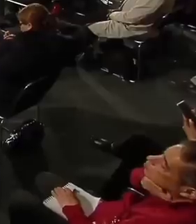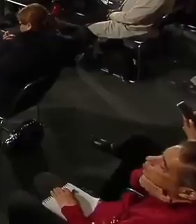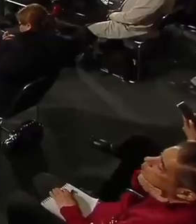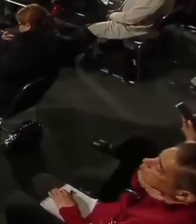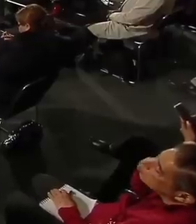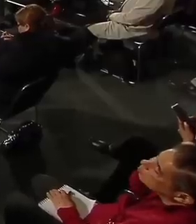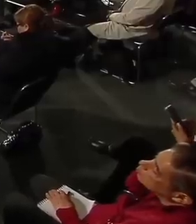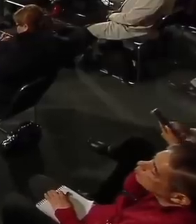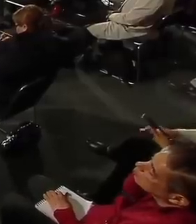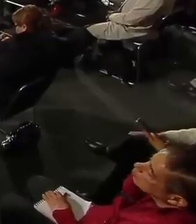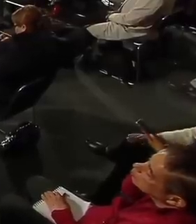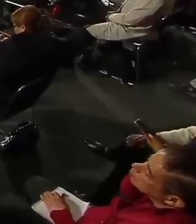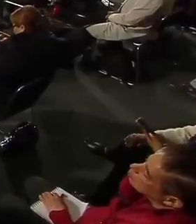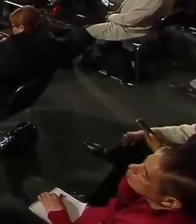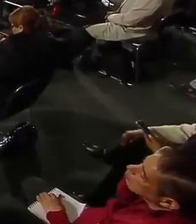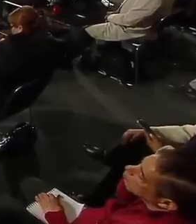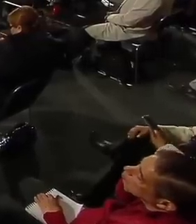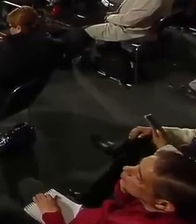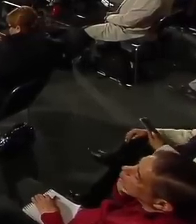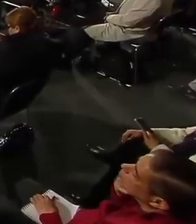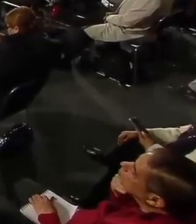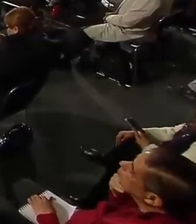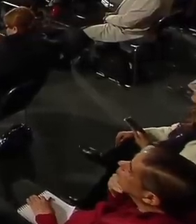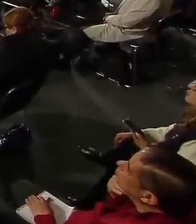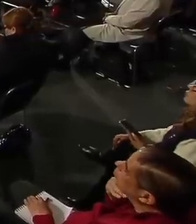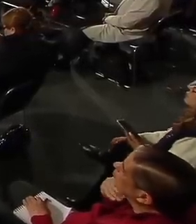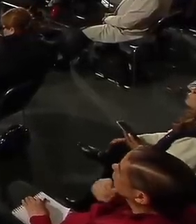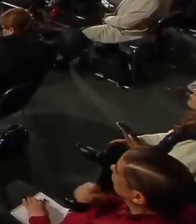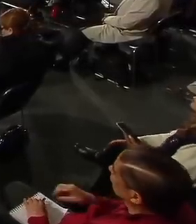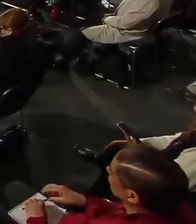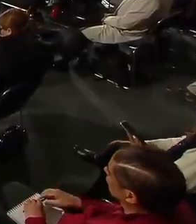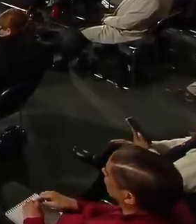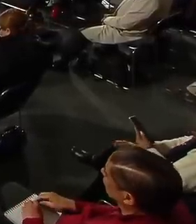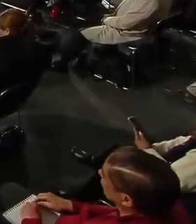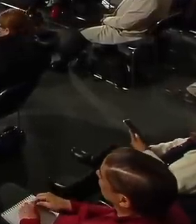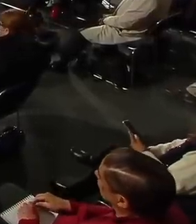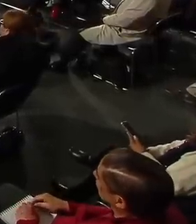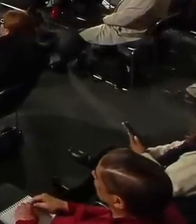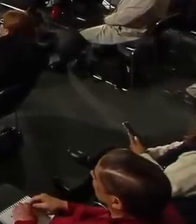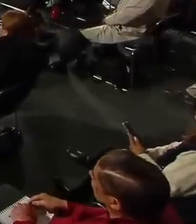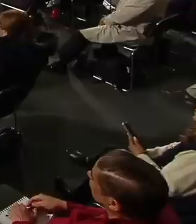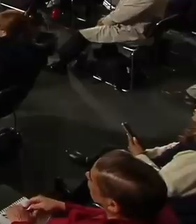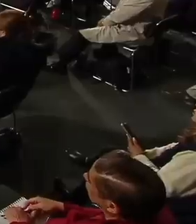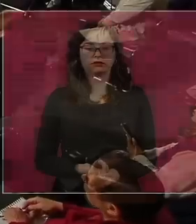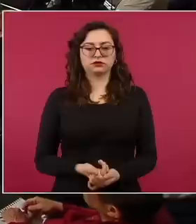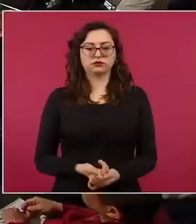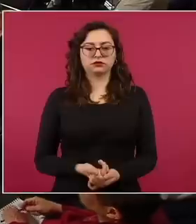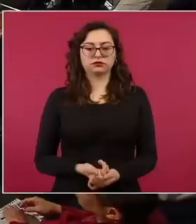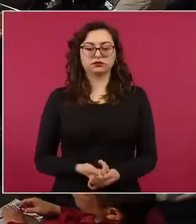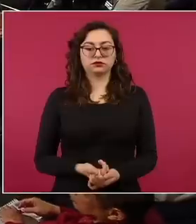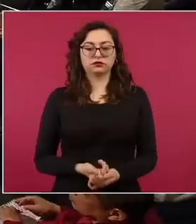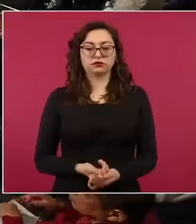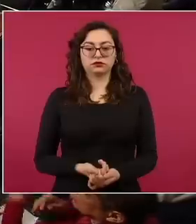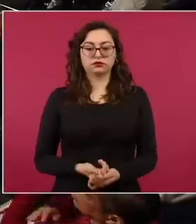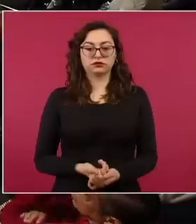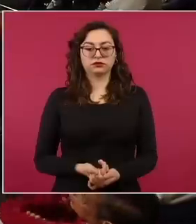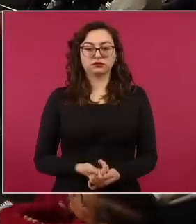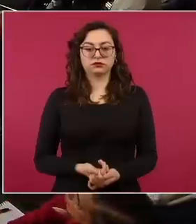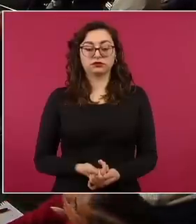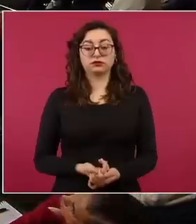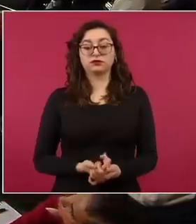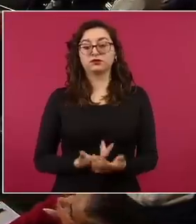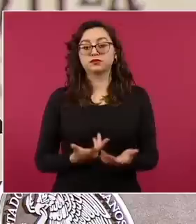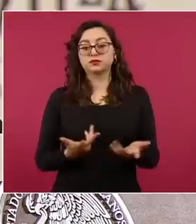Les seguiremos informando. Bien, y sobre el traslado de ayuda de los